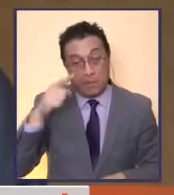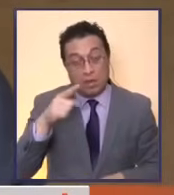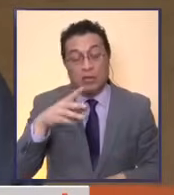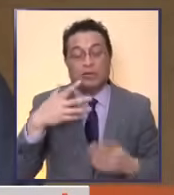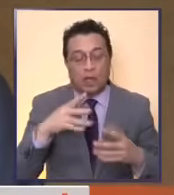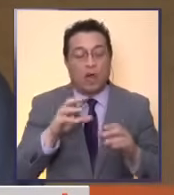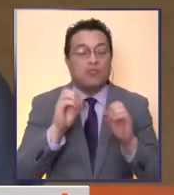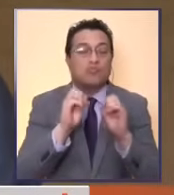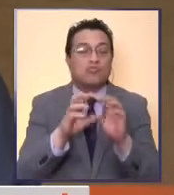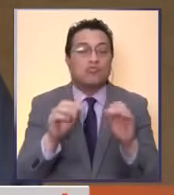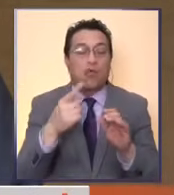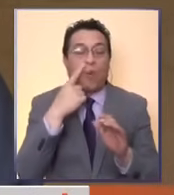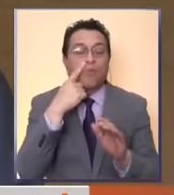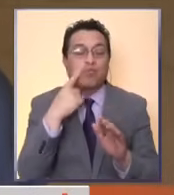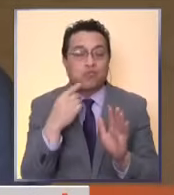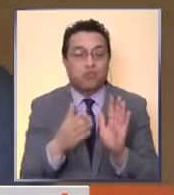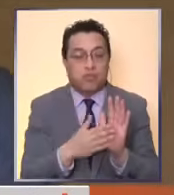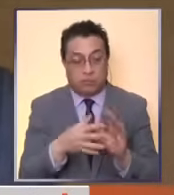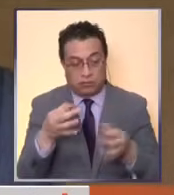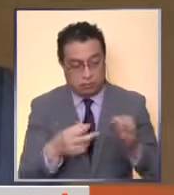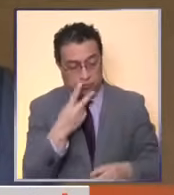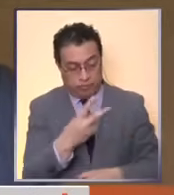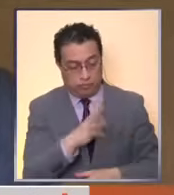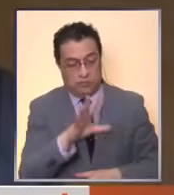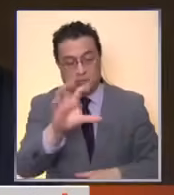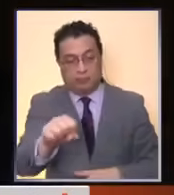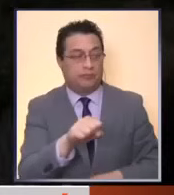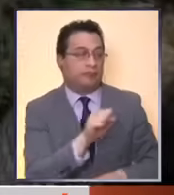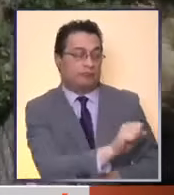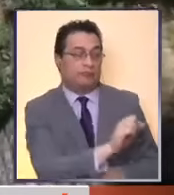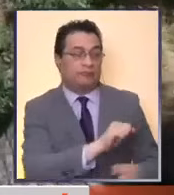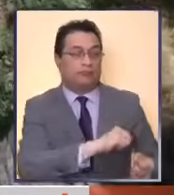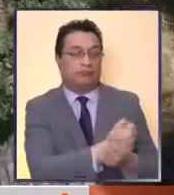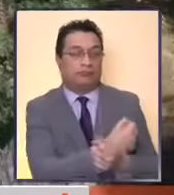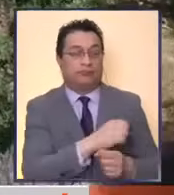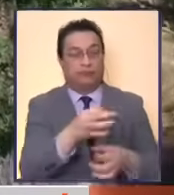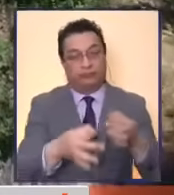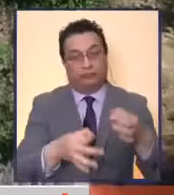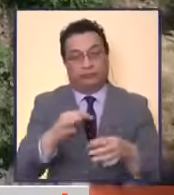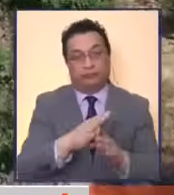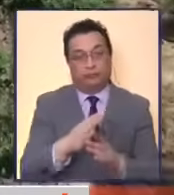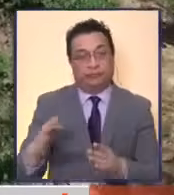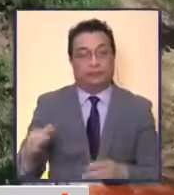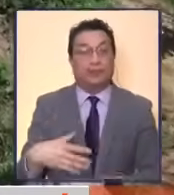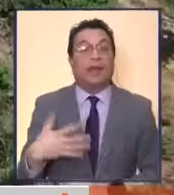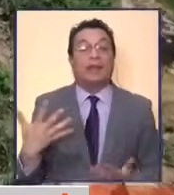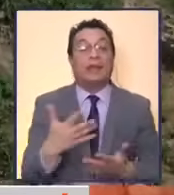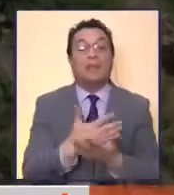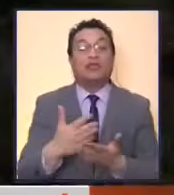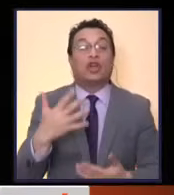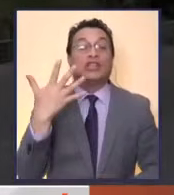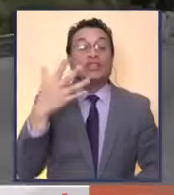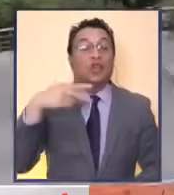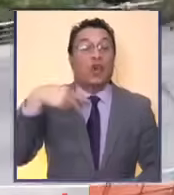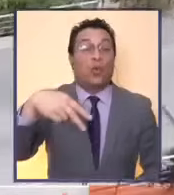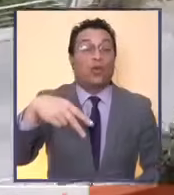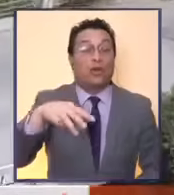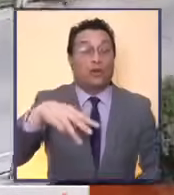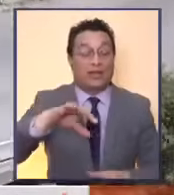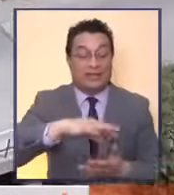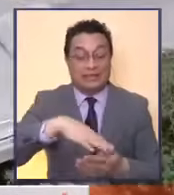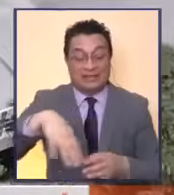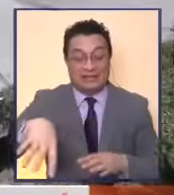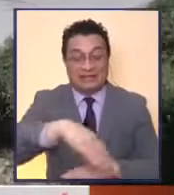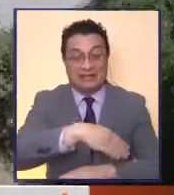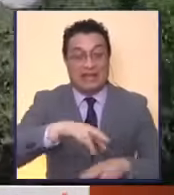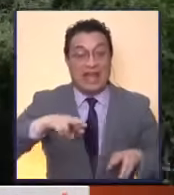abundante prueba y así lo estimó el tribunal decretando la prisión preventiva del imputado. Más detalles de lo que pasó el 5 de junio en la ribera del río Maipo no pueden ser dados